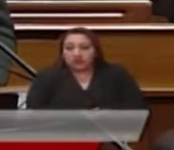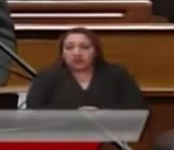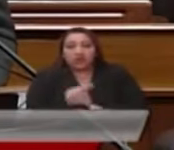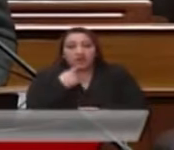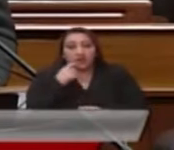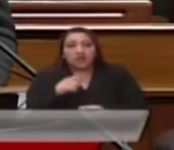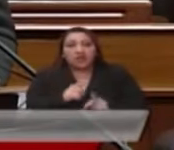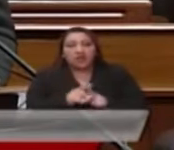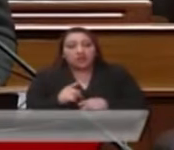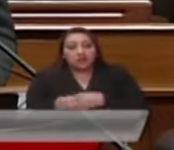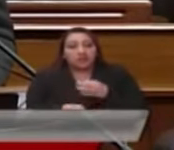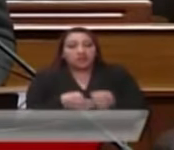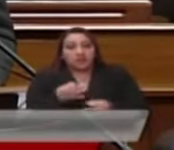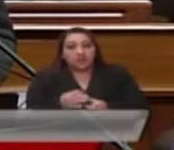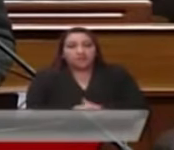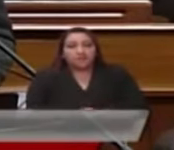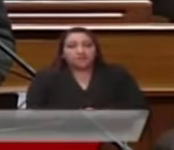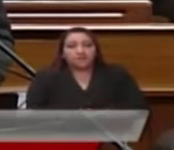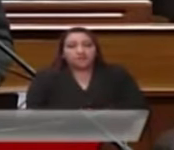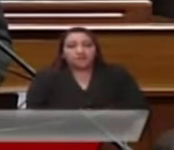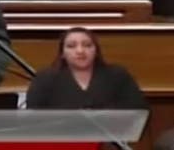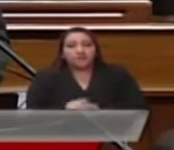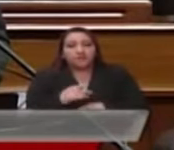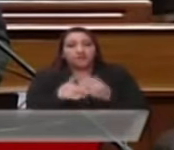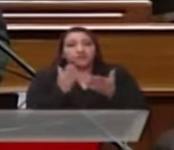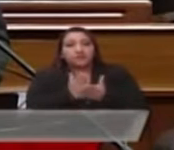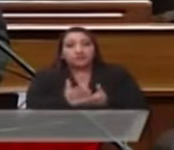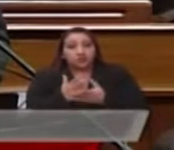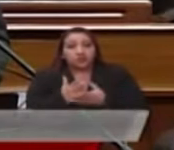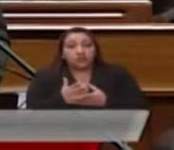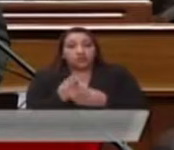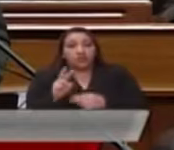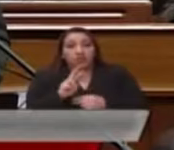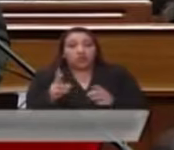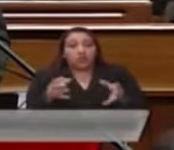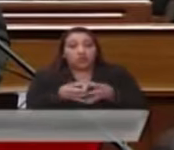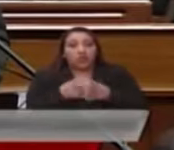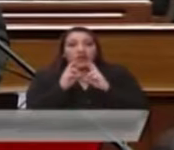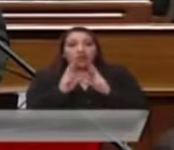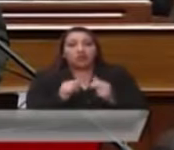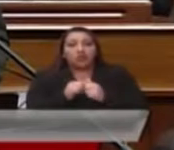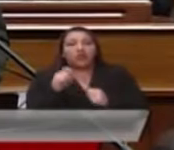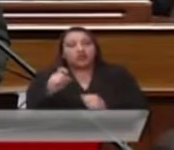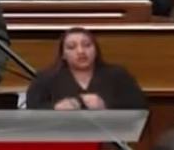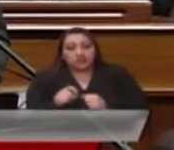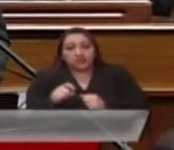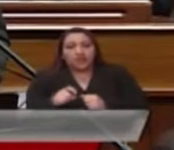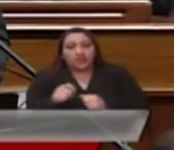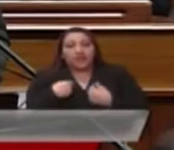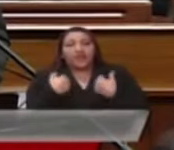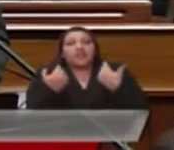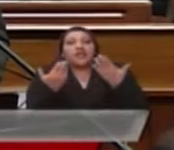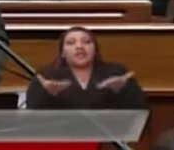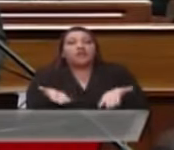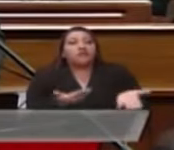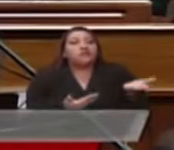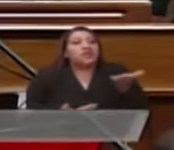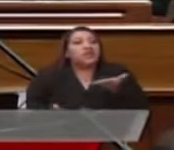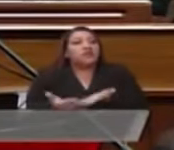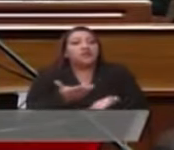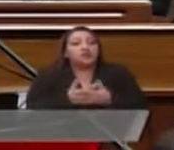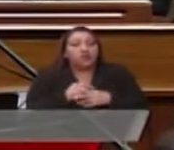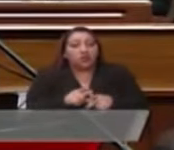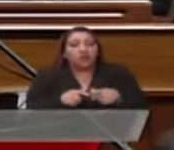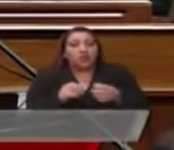Es necesario también señalar que las escuelas unidocentes responden a la necesidad de dar un servicio